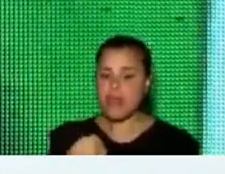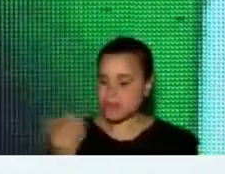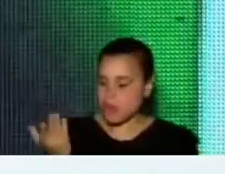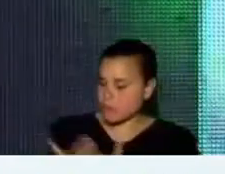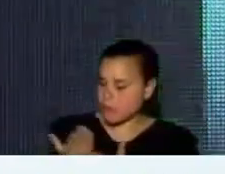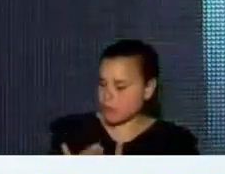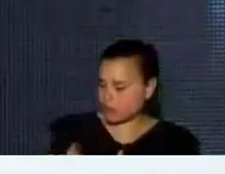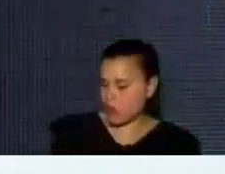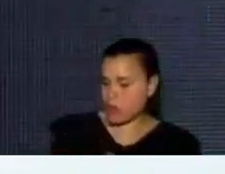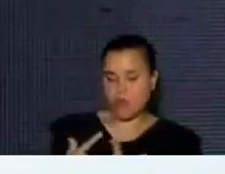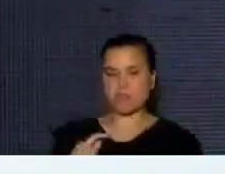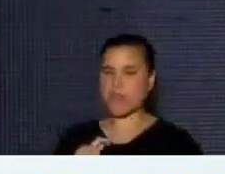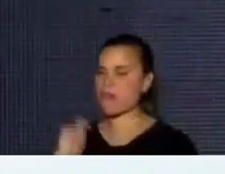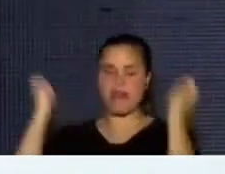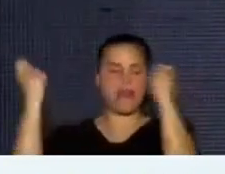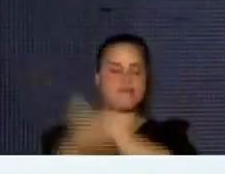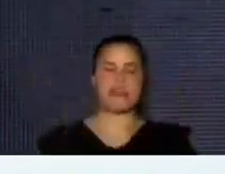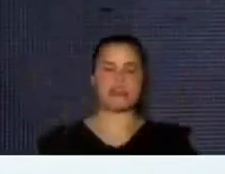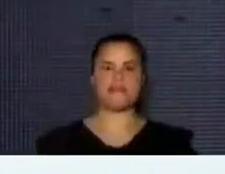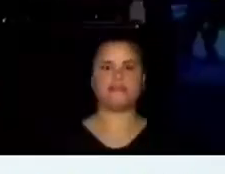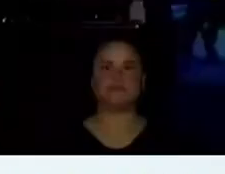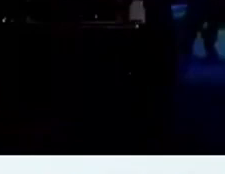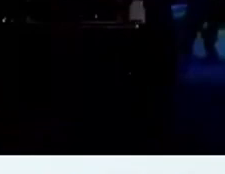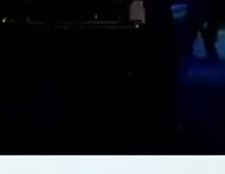Entonces, ojalá que